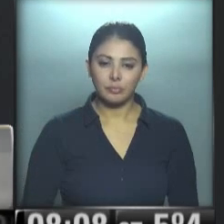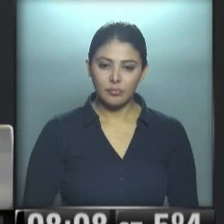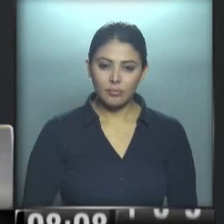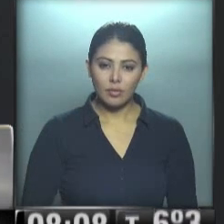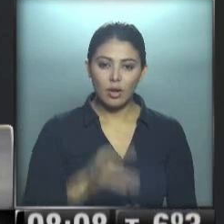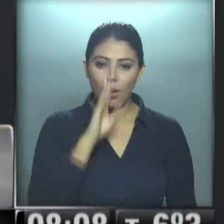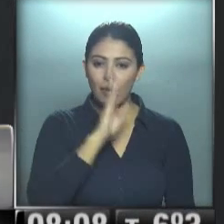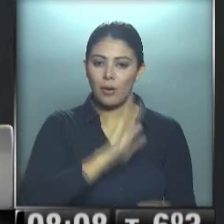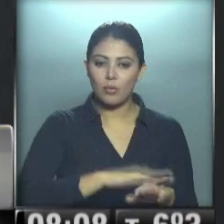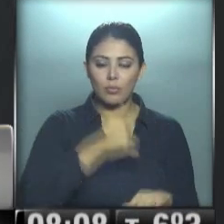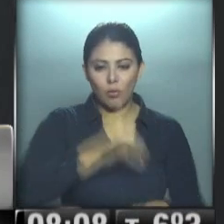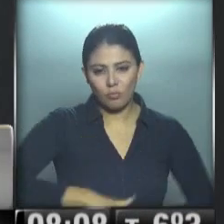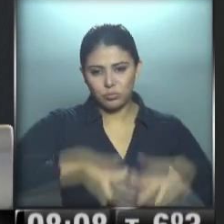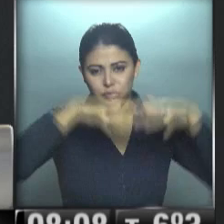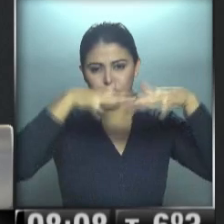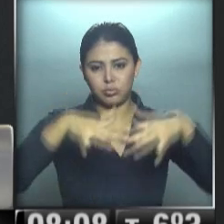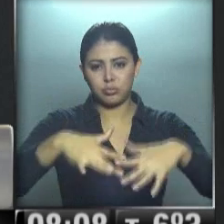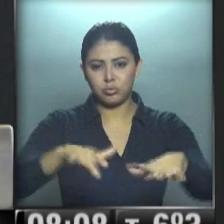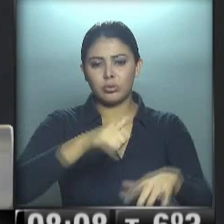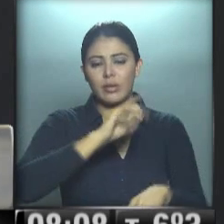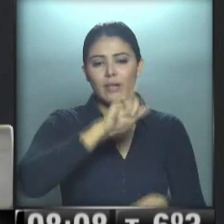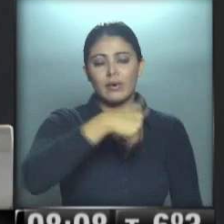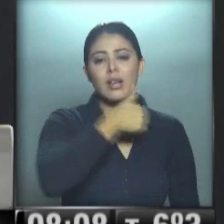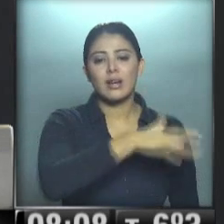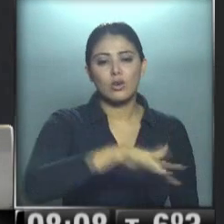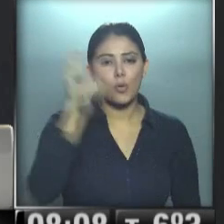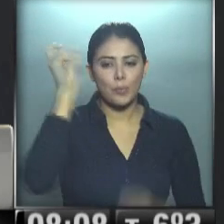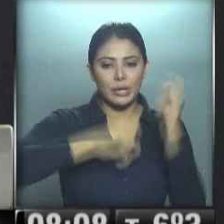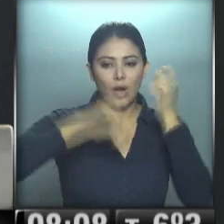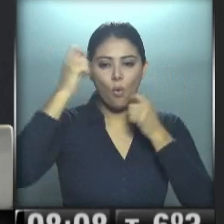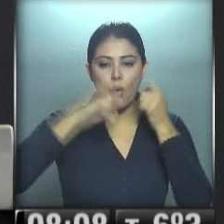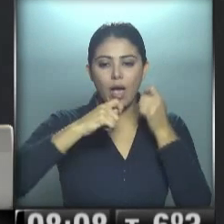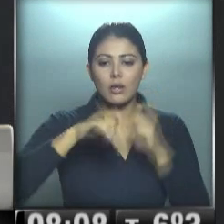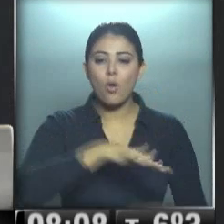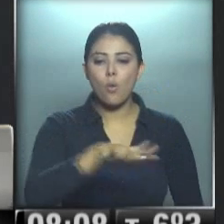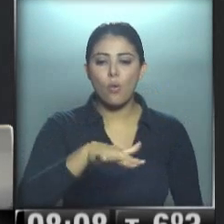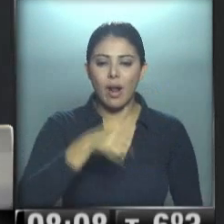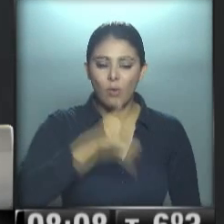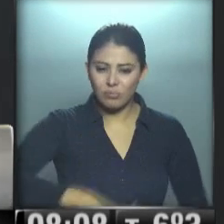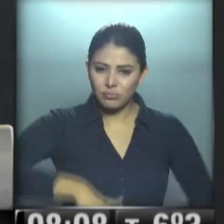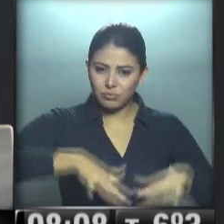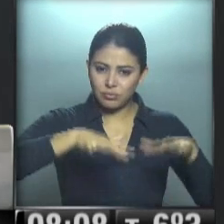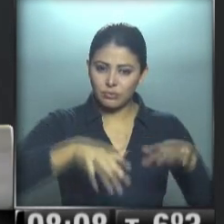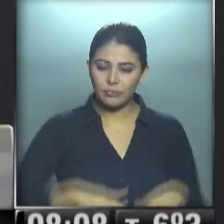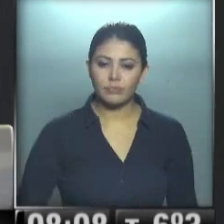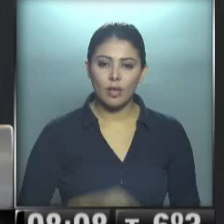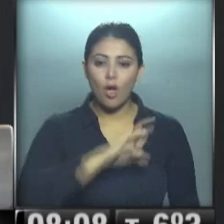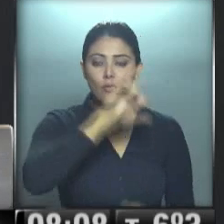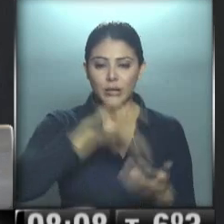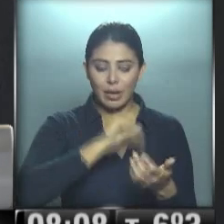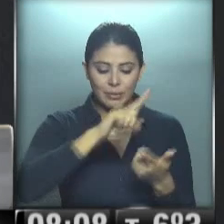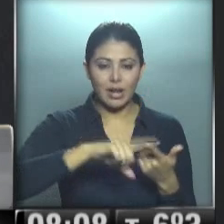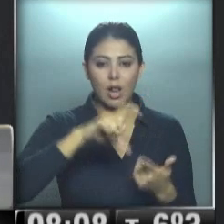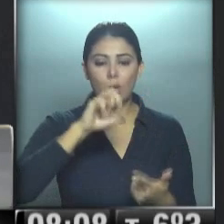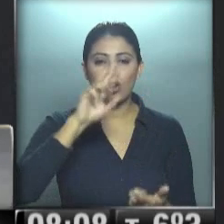el evento de la inundación por la crecida del río paraguay las localidades afectadas son formosa capital